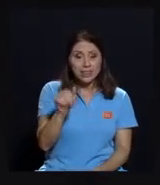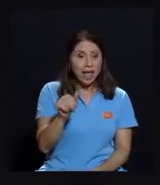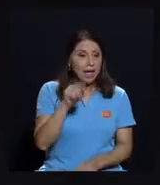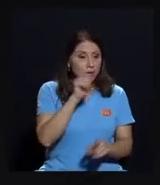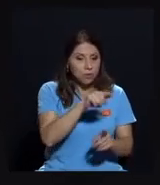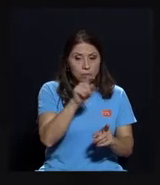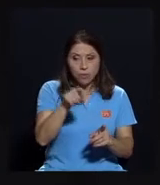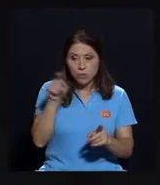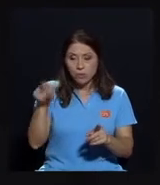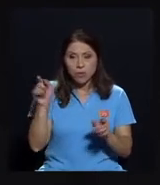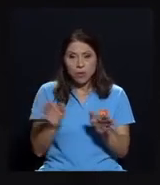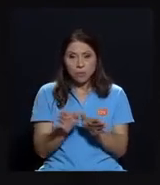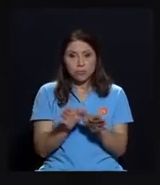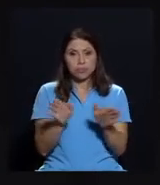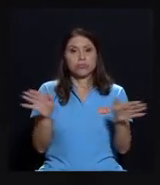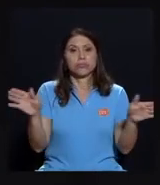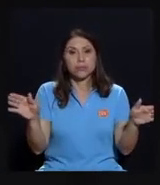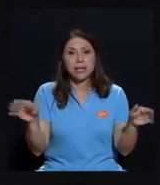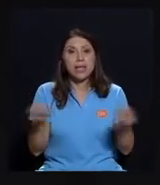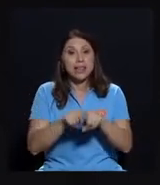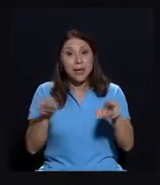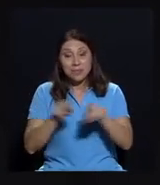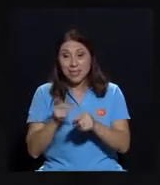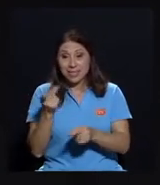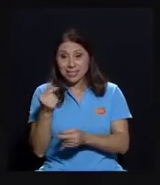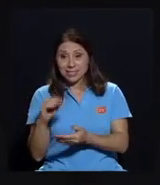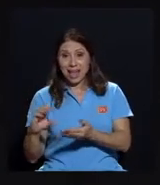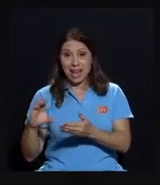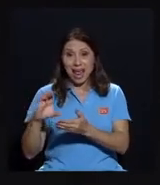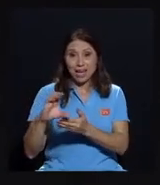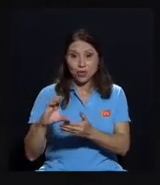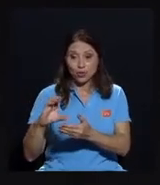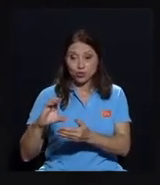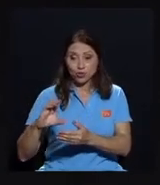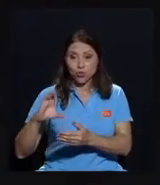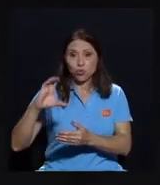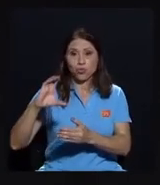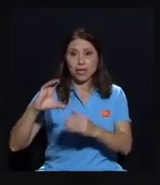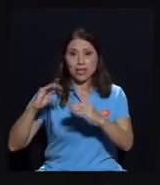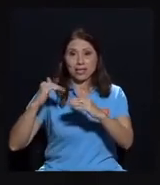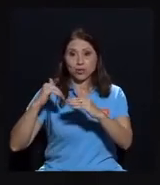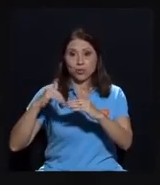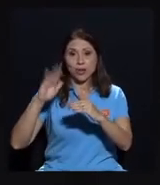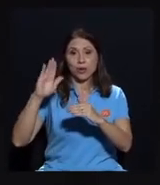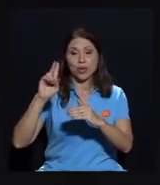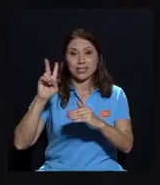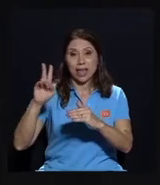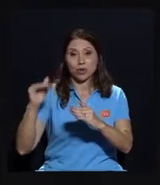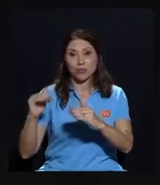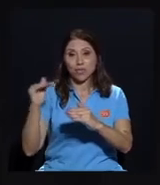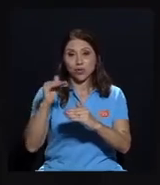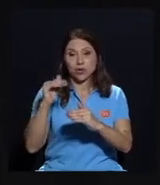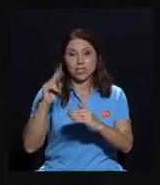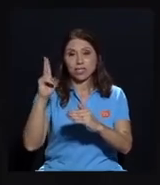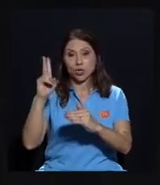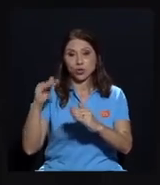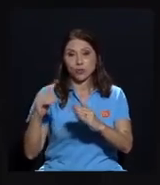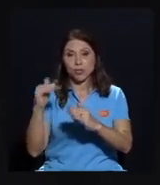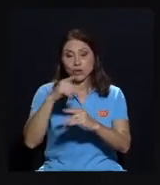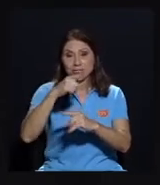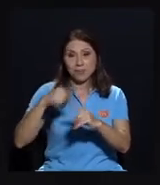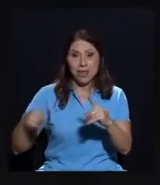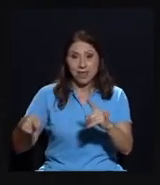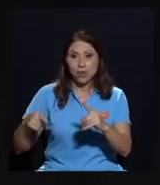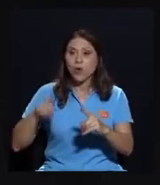debemos pasar esos salarios superiores los salarios mayores a dos millones dos millones y medio que son los más altos del país y que son los que están